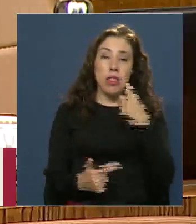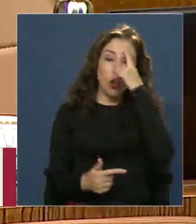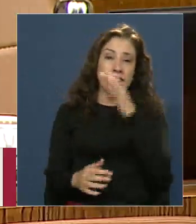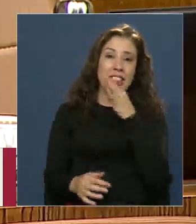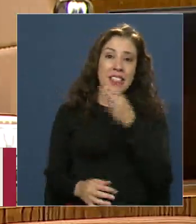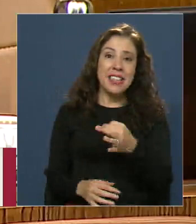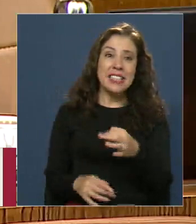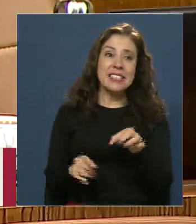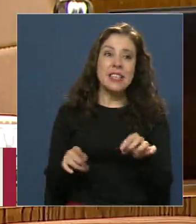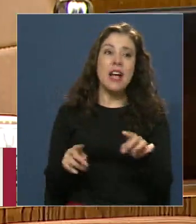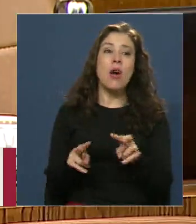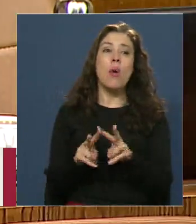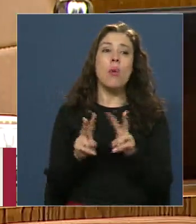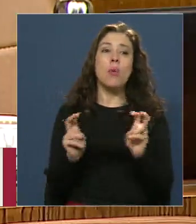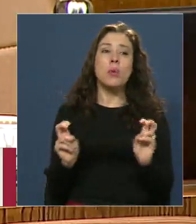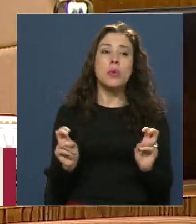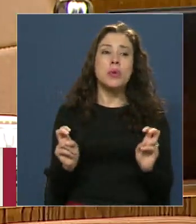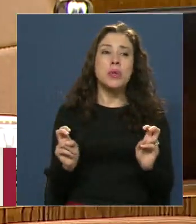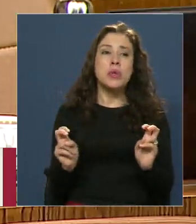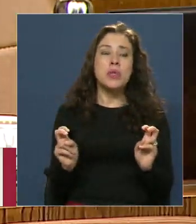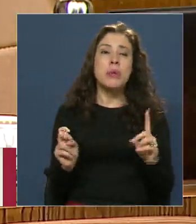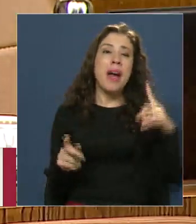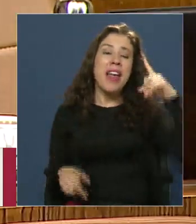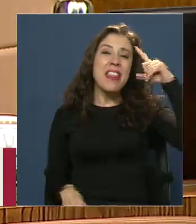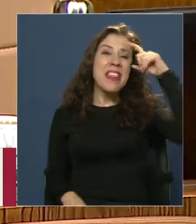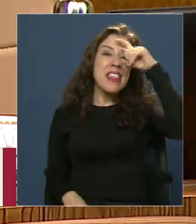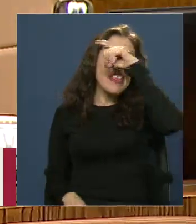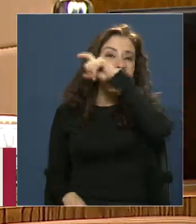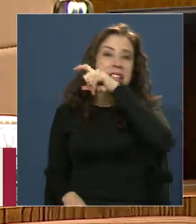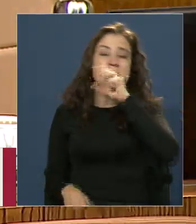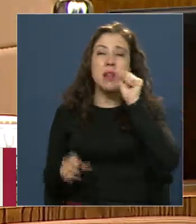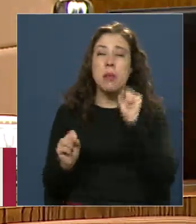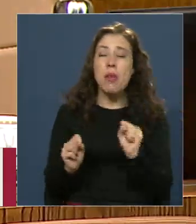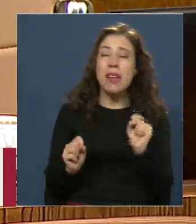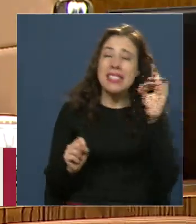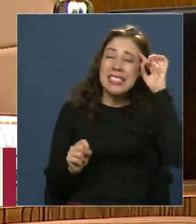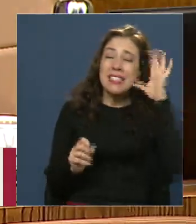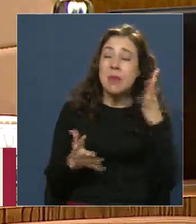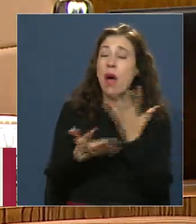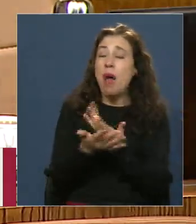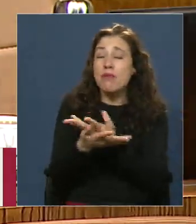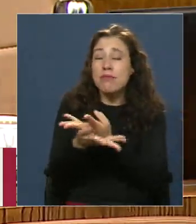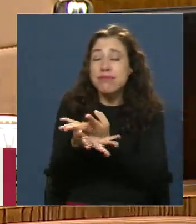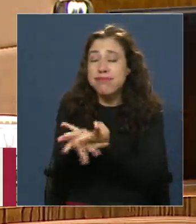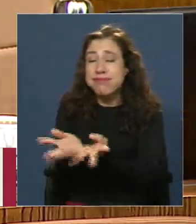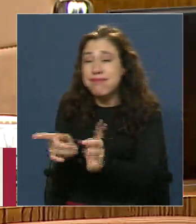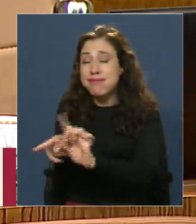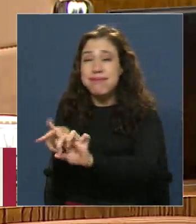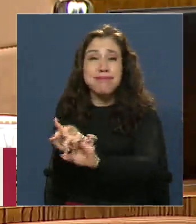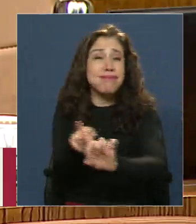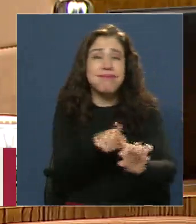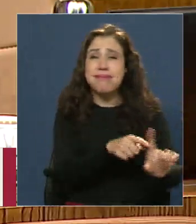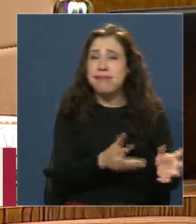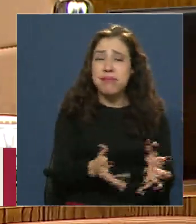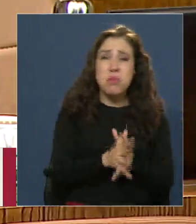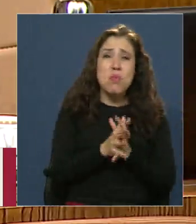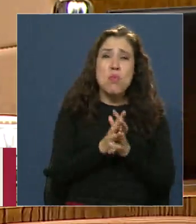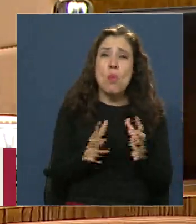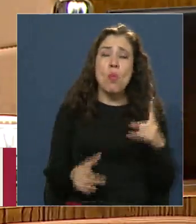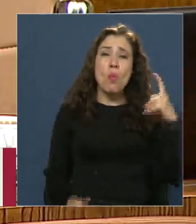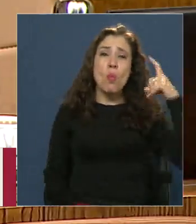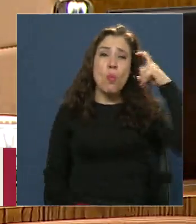es una cosa líquida, difícil de identificar, de una heterogeneidad tal que es